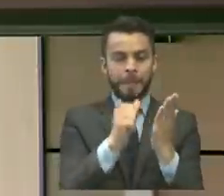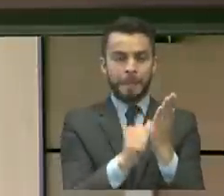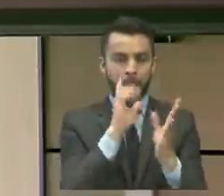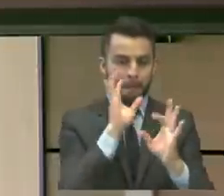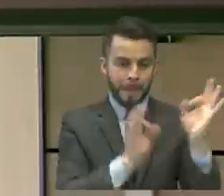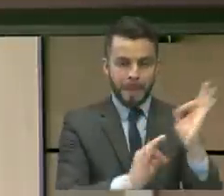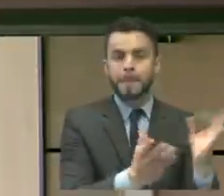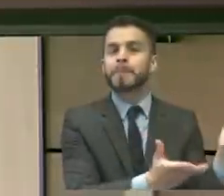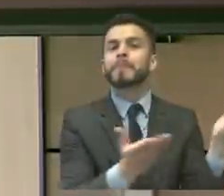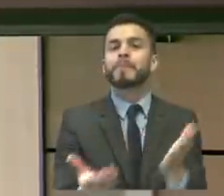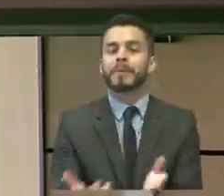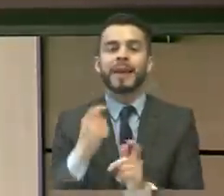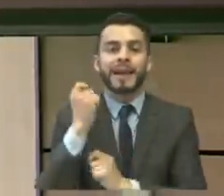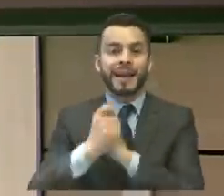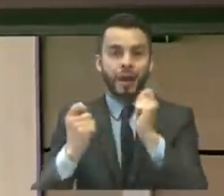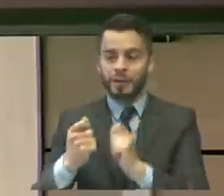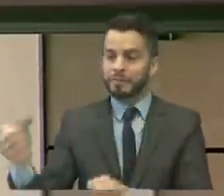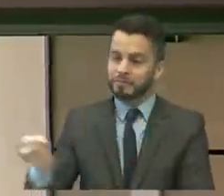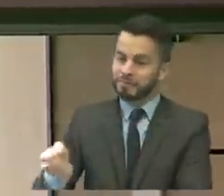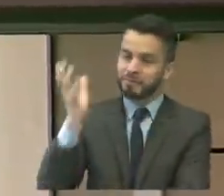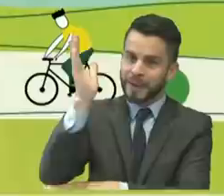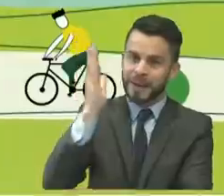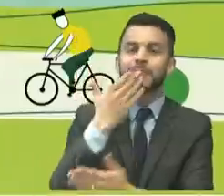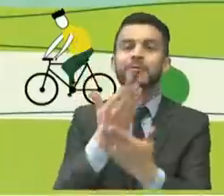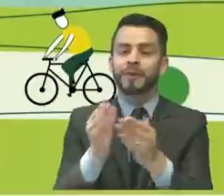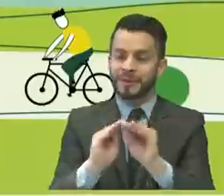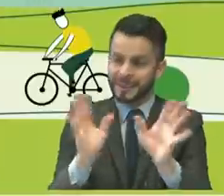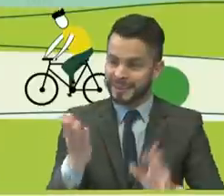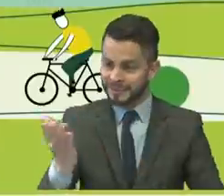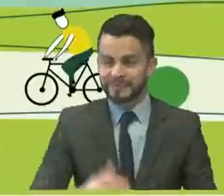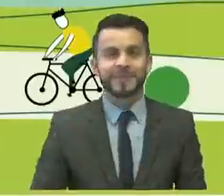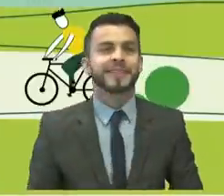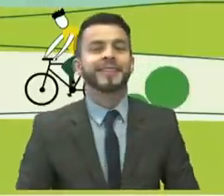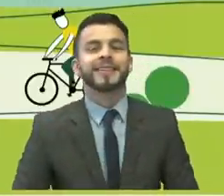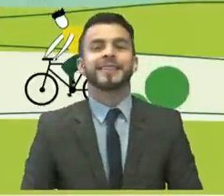doctora Claudia López, nuestra alcaldesa. Alcaldesa, buenos días.